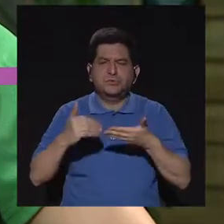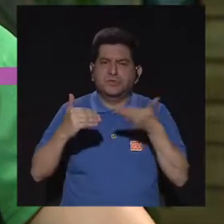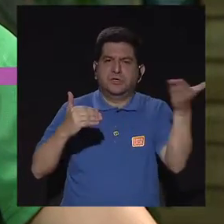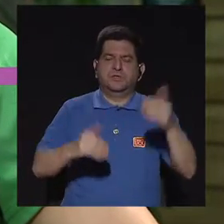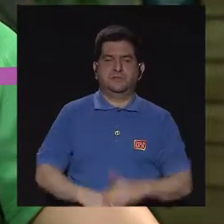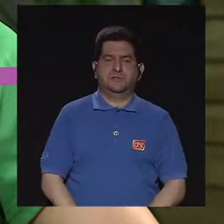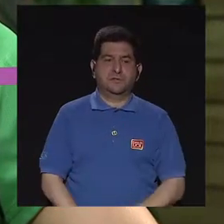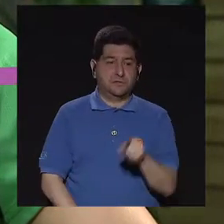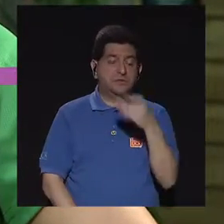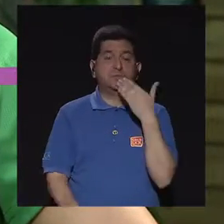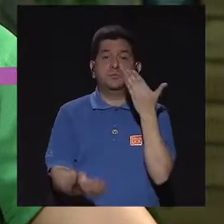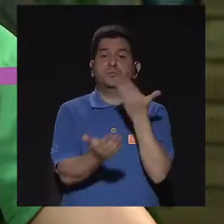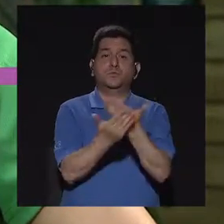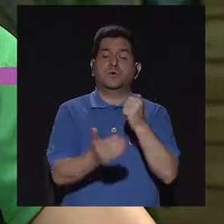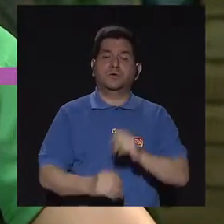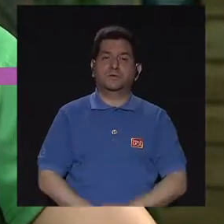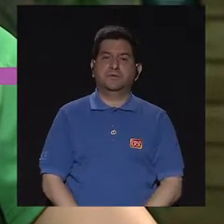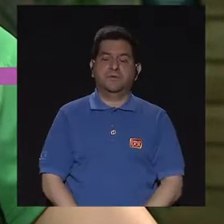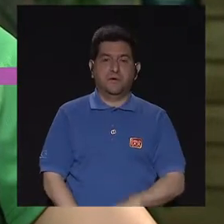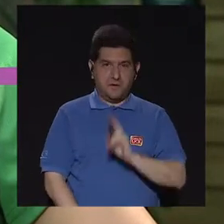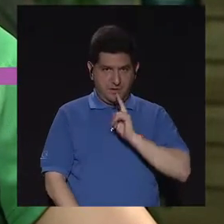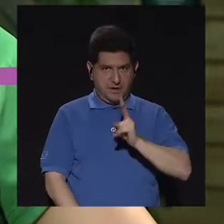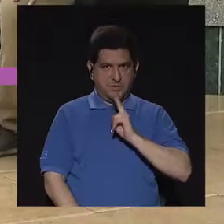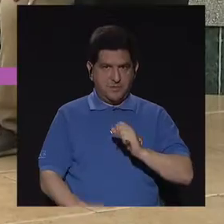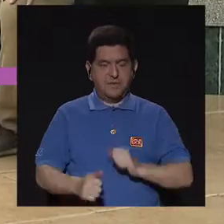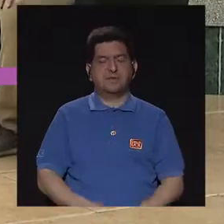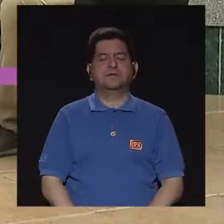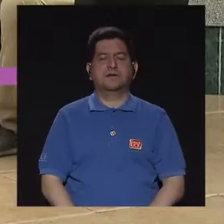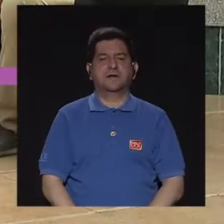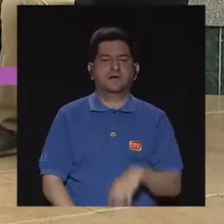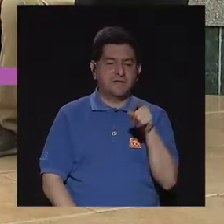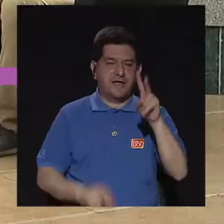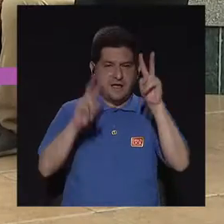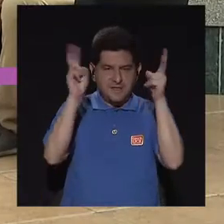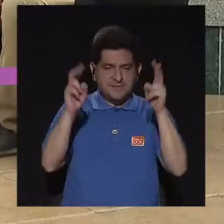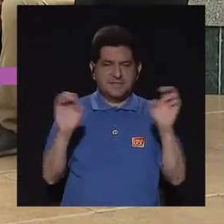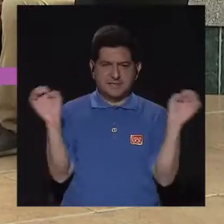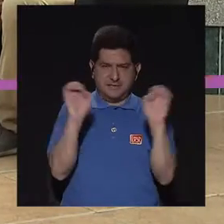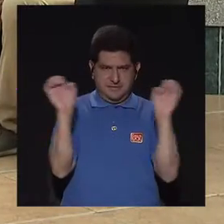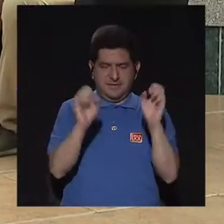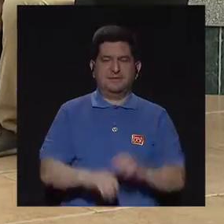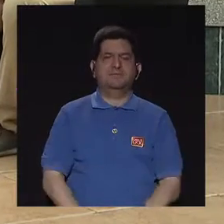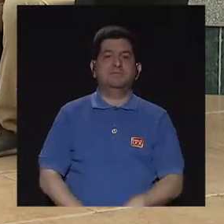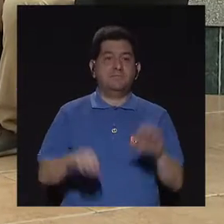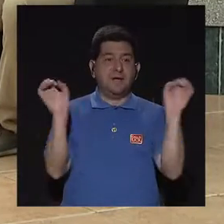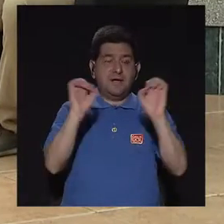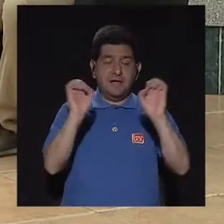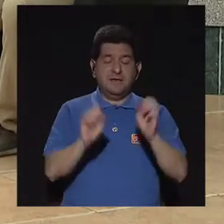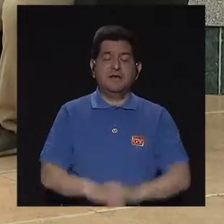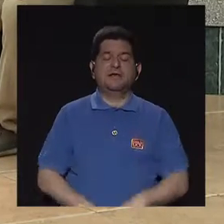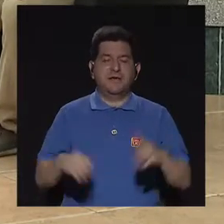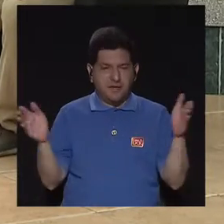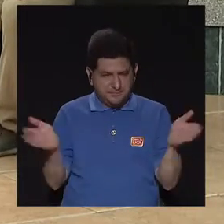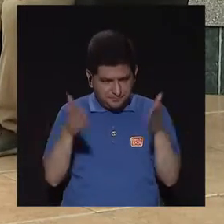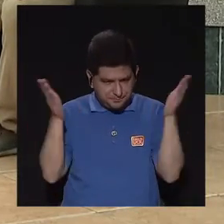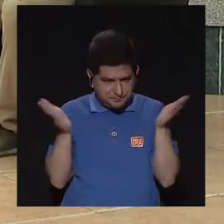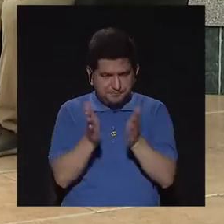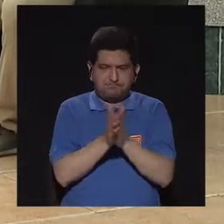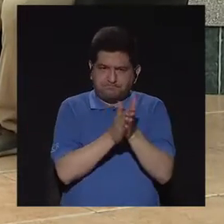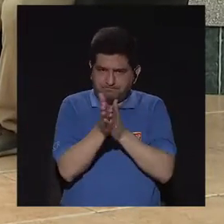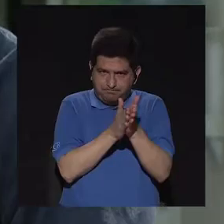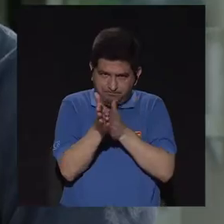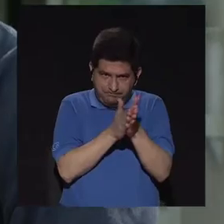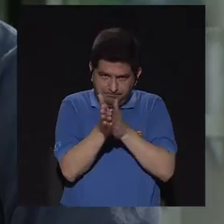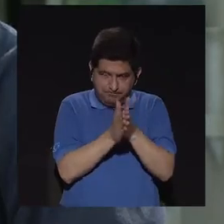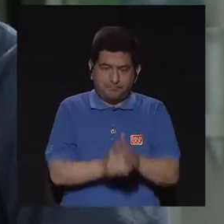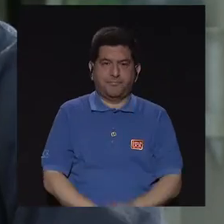cosas es algo muy bueno. Sí, definitivamente, apoyo con este tema de la energía de motivación que tenemos es algo que hay que